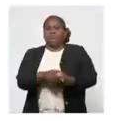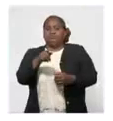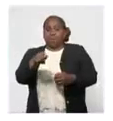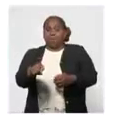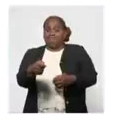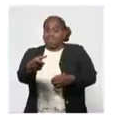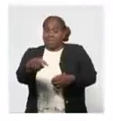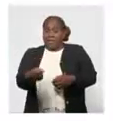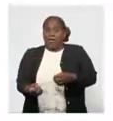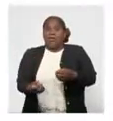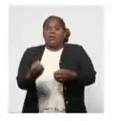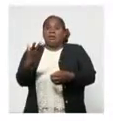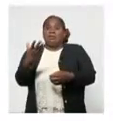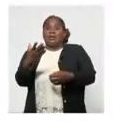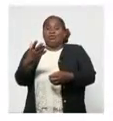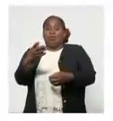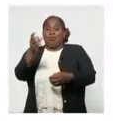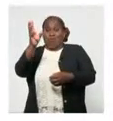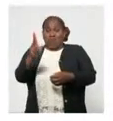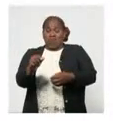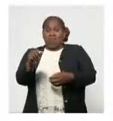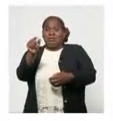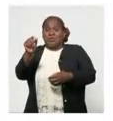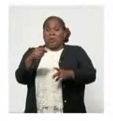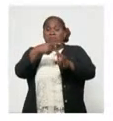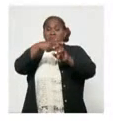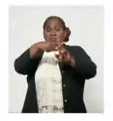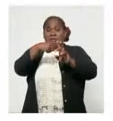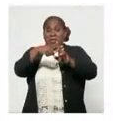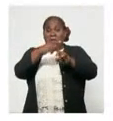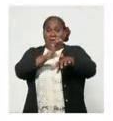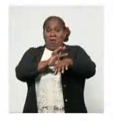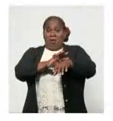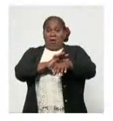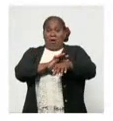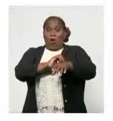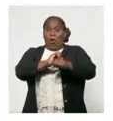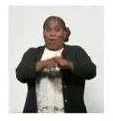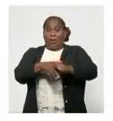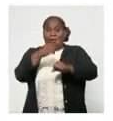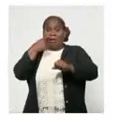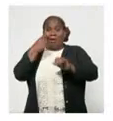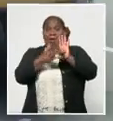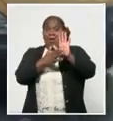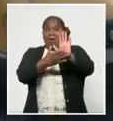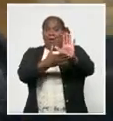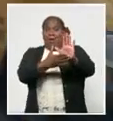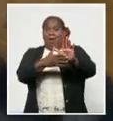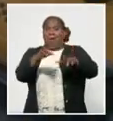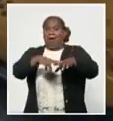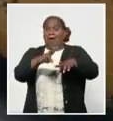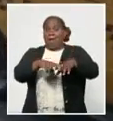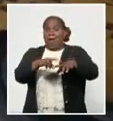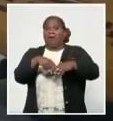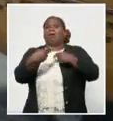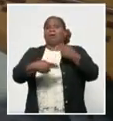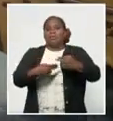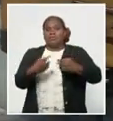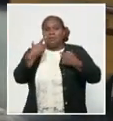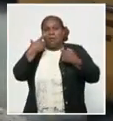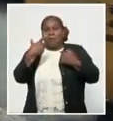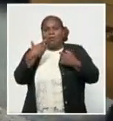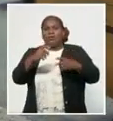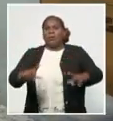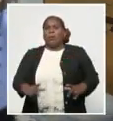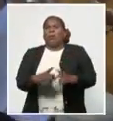reciente incremento del número de casos positivos a la COVID-19 que muestra a la capital en los últimos días hace necesarias estas